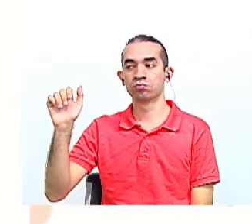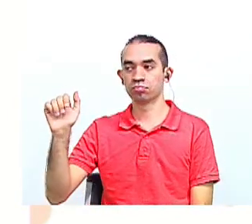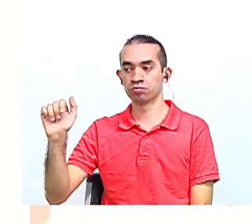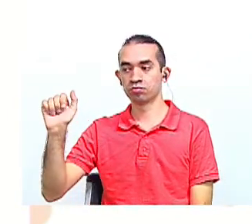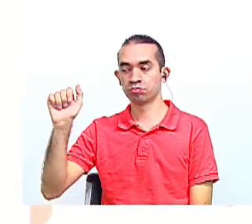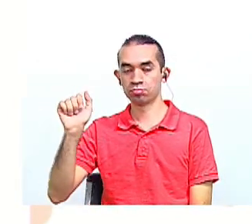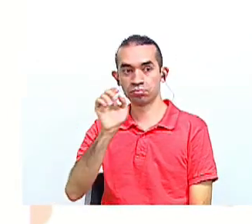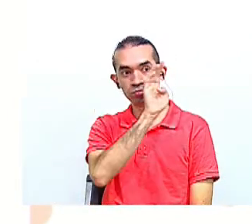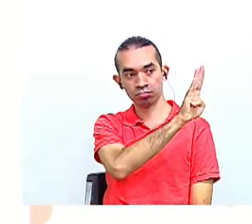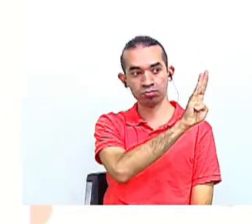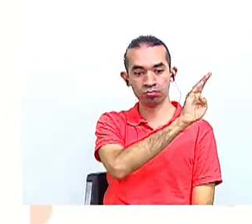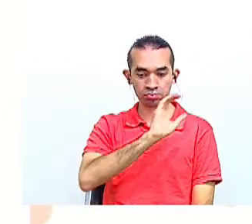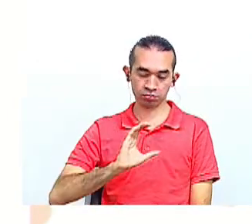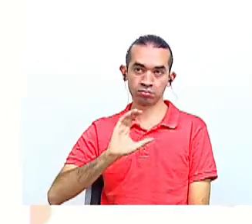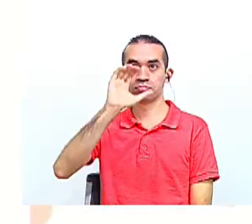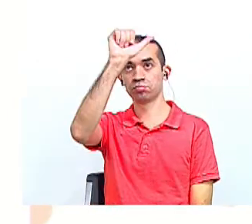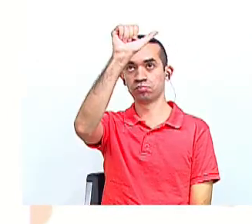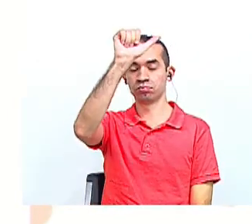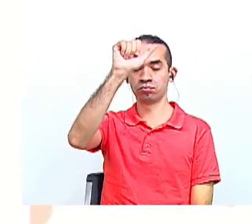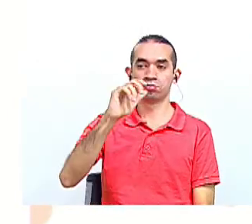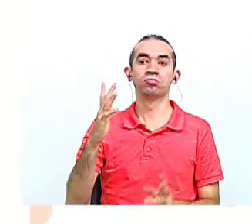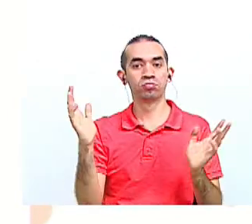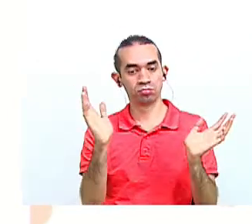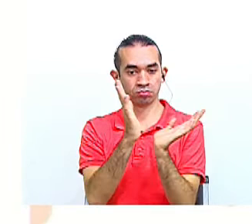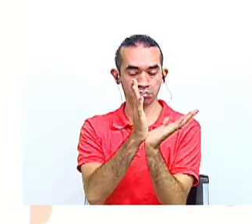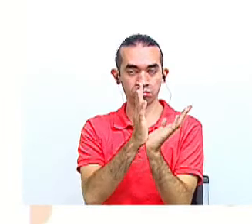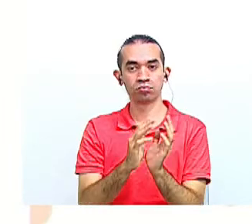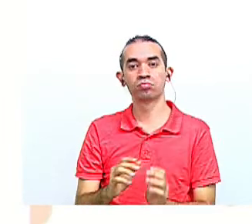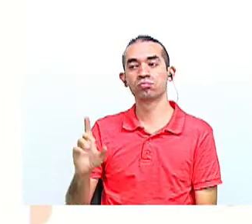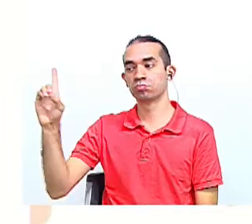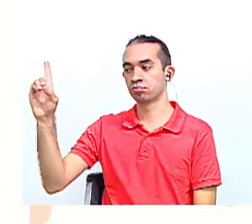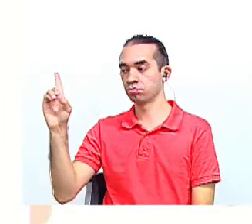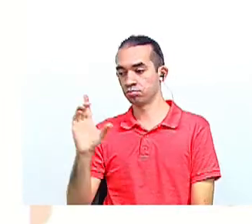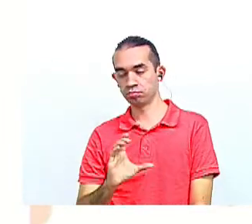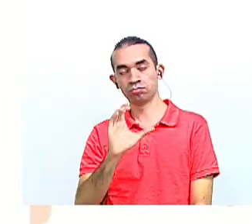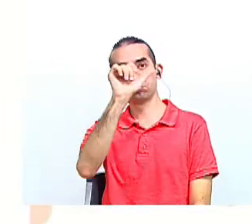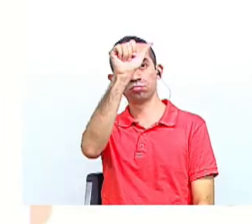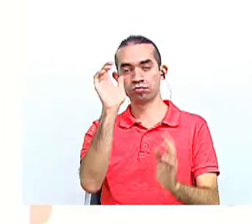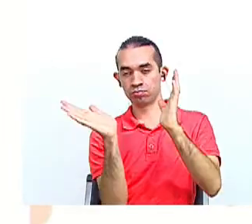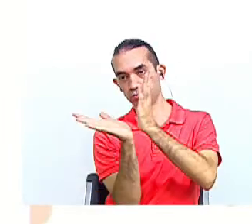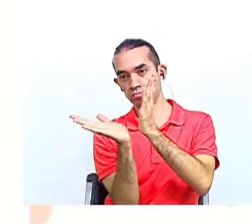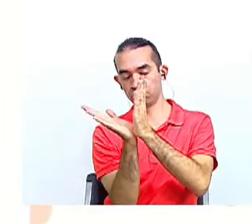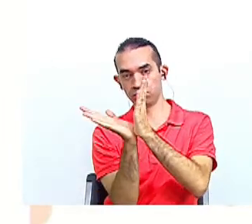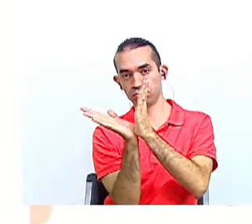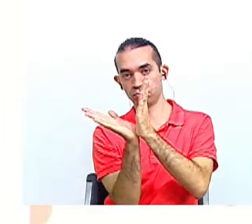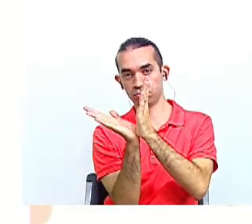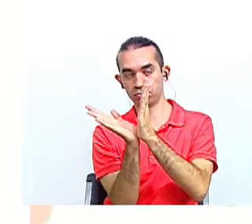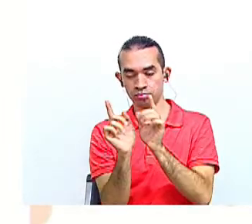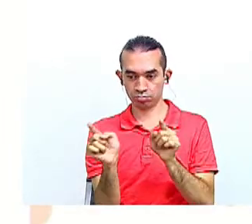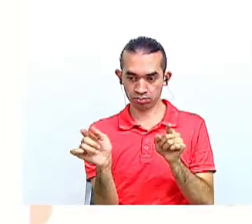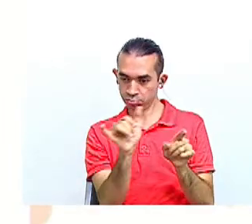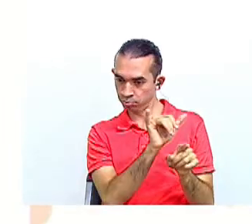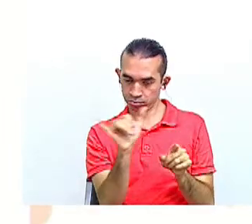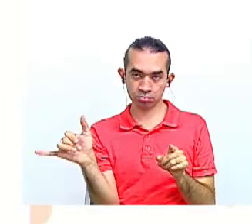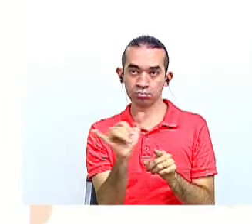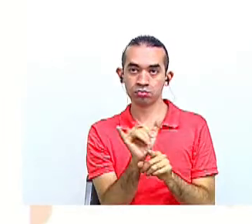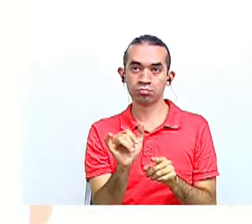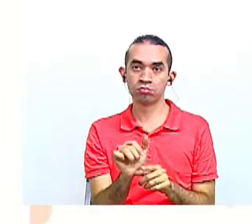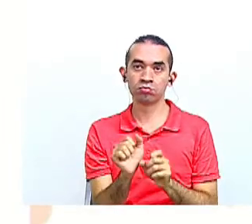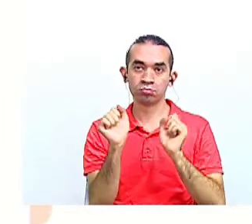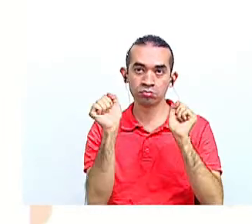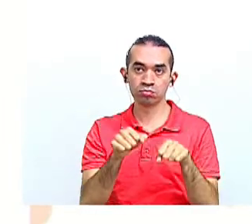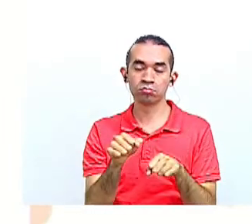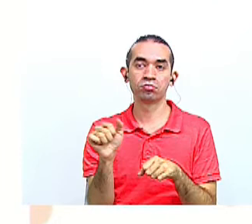BCA y del ángulo DCA, y además